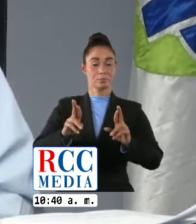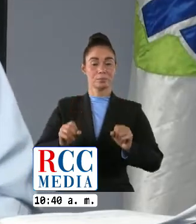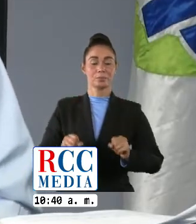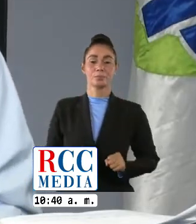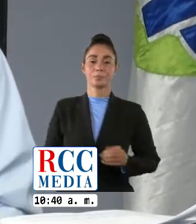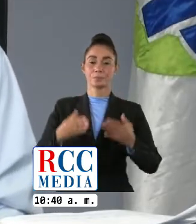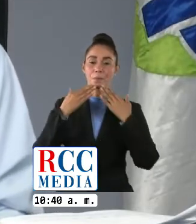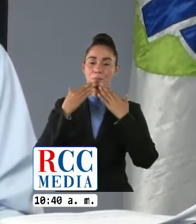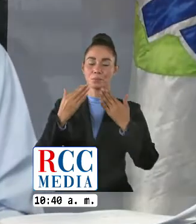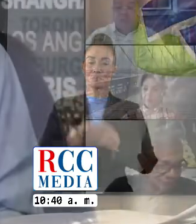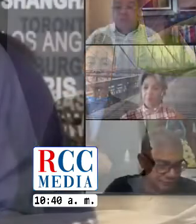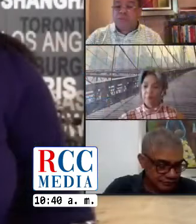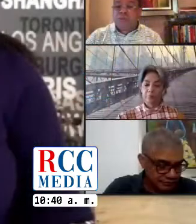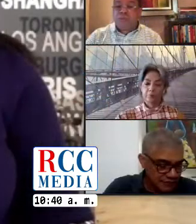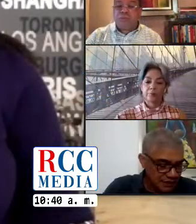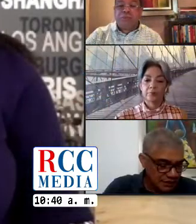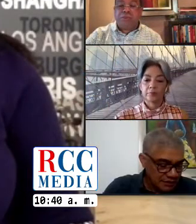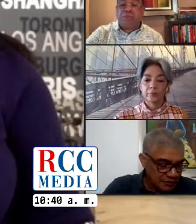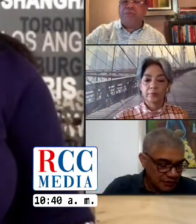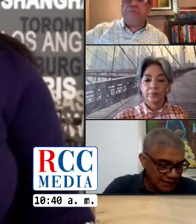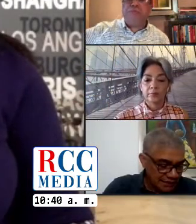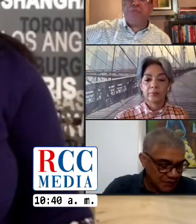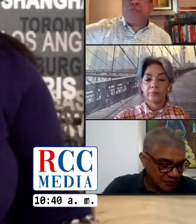Muchísimas gracias.